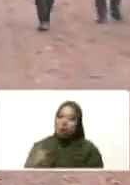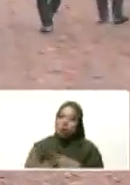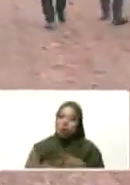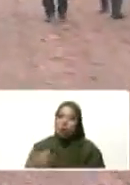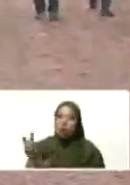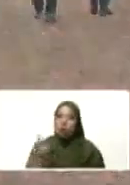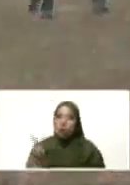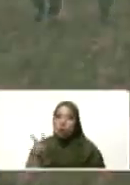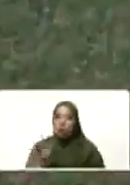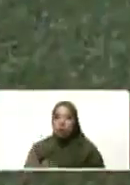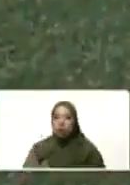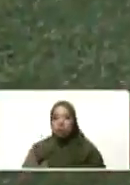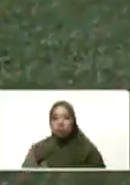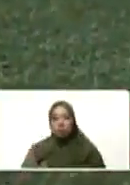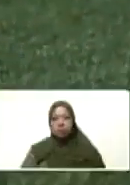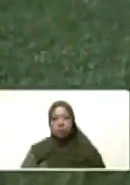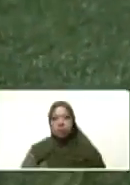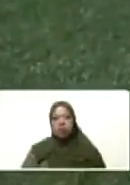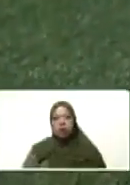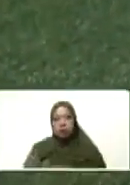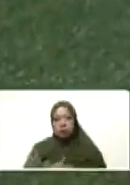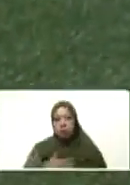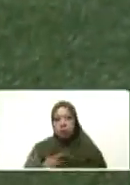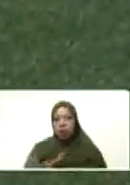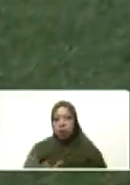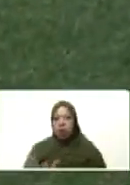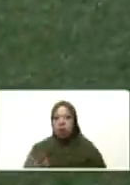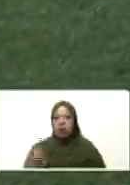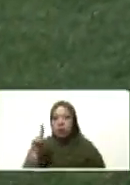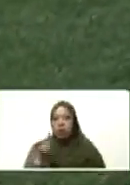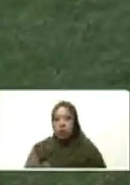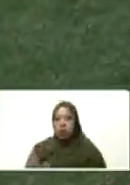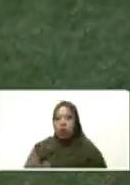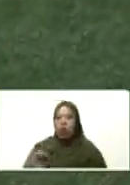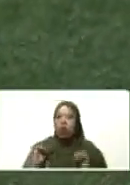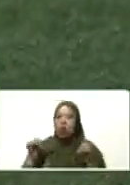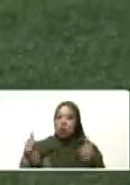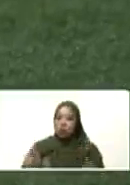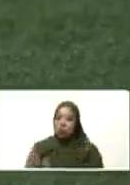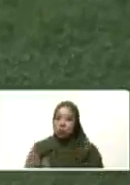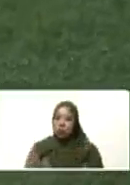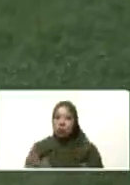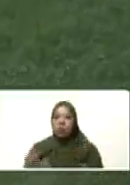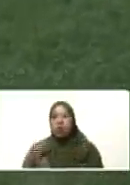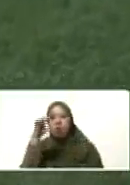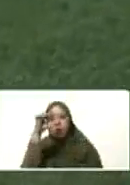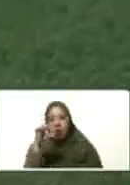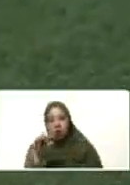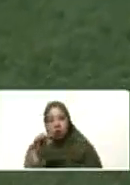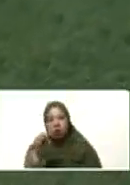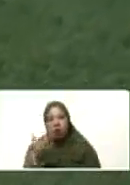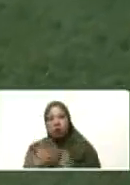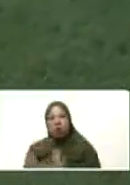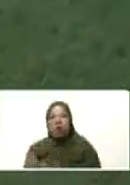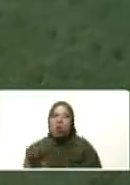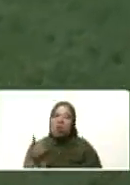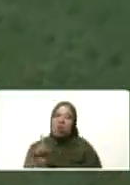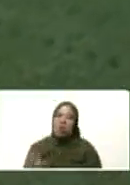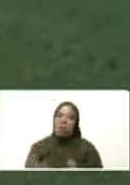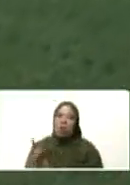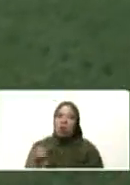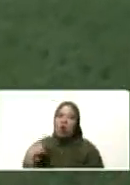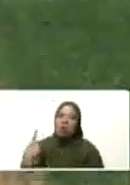en Venezuela. Cada quien aparta un pedazo pequeño o mediano de